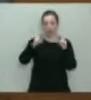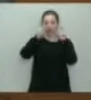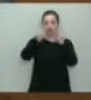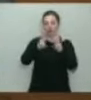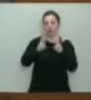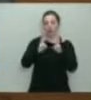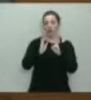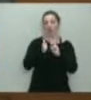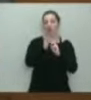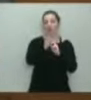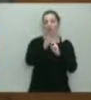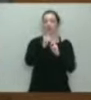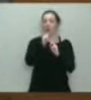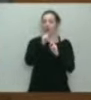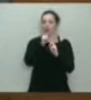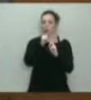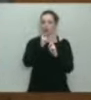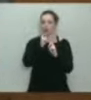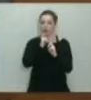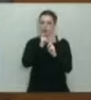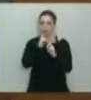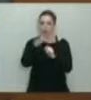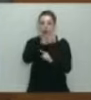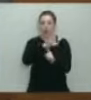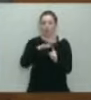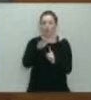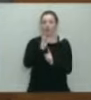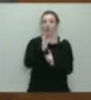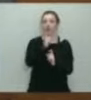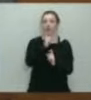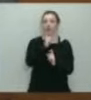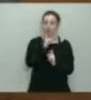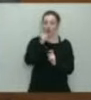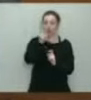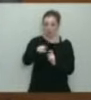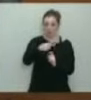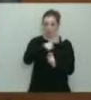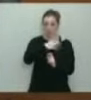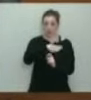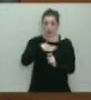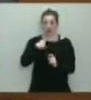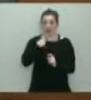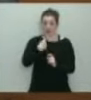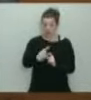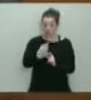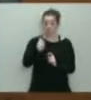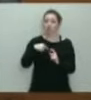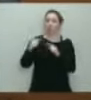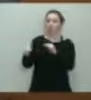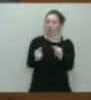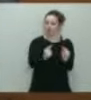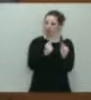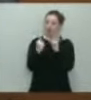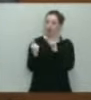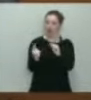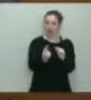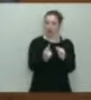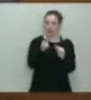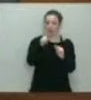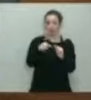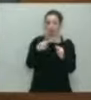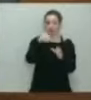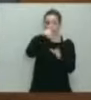ambientales del uso del agua. Quiero empezar resaltando que, efectivamente, con este debate y la subsiguiente